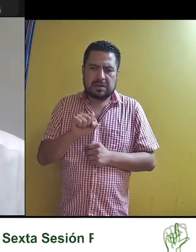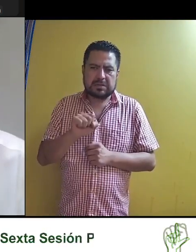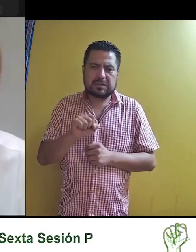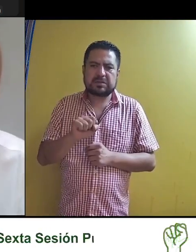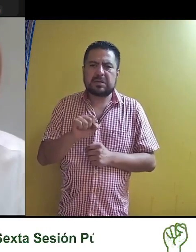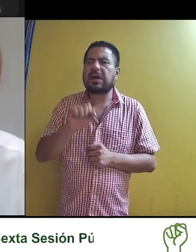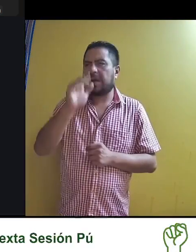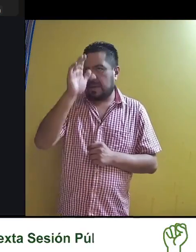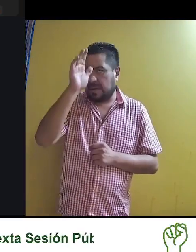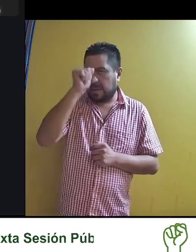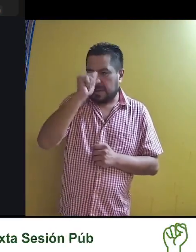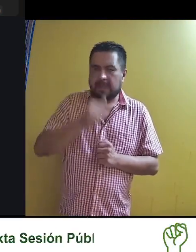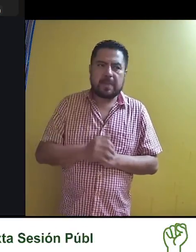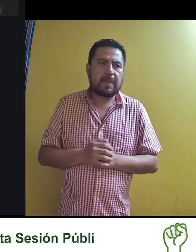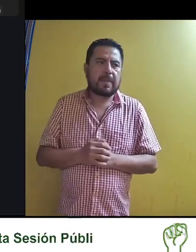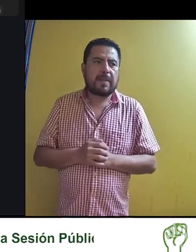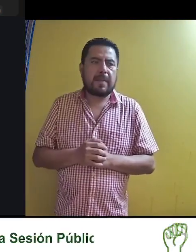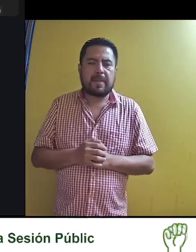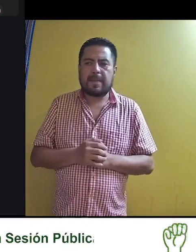Con el proyecto.